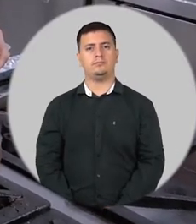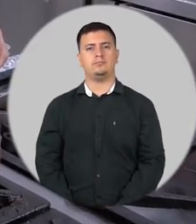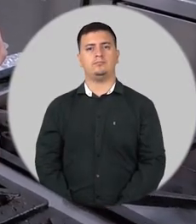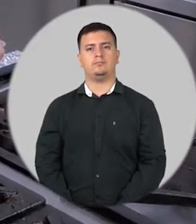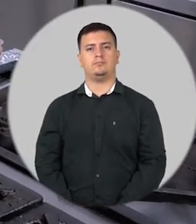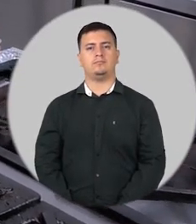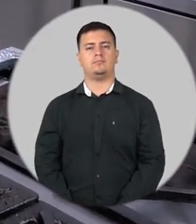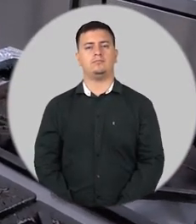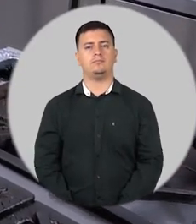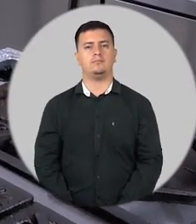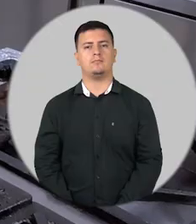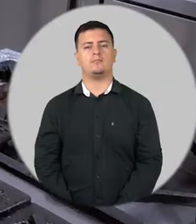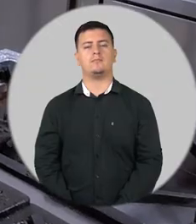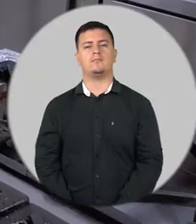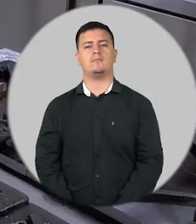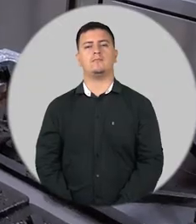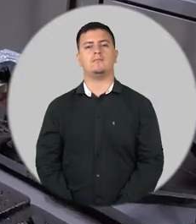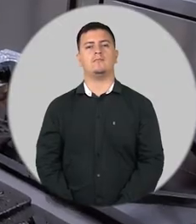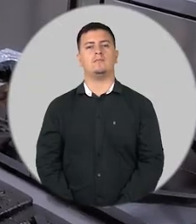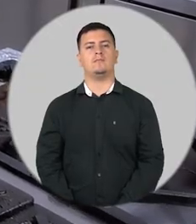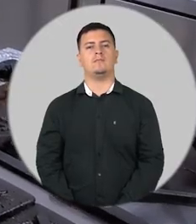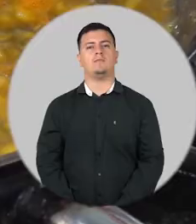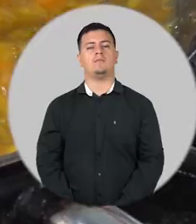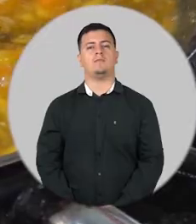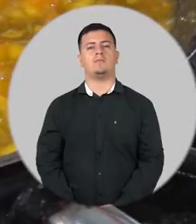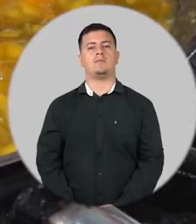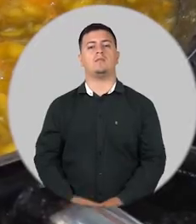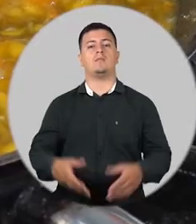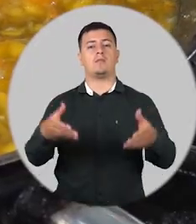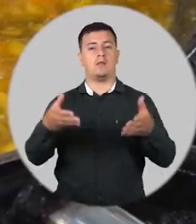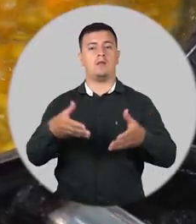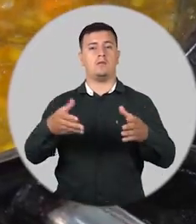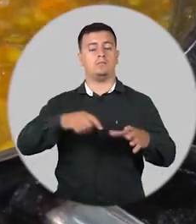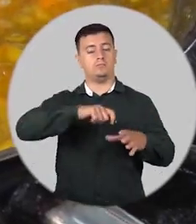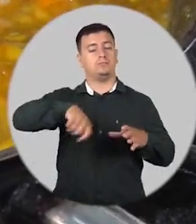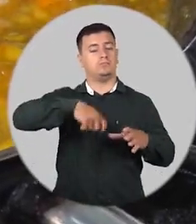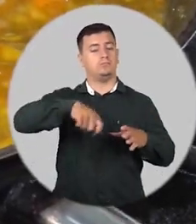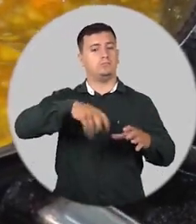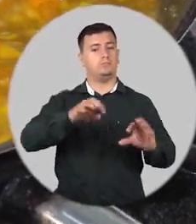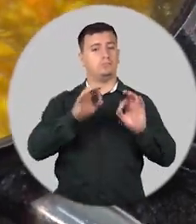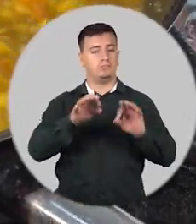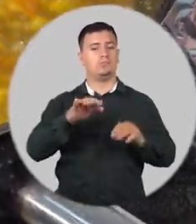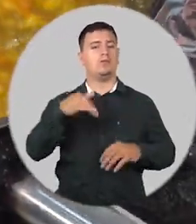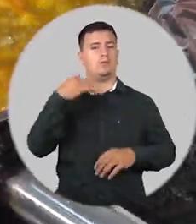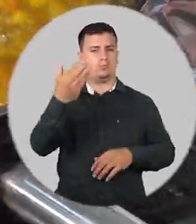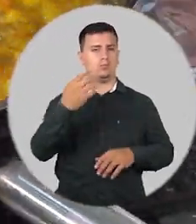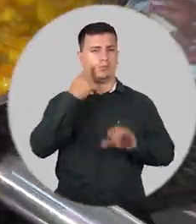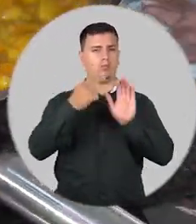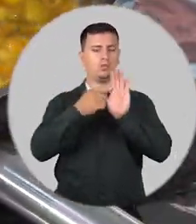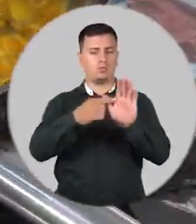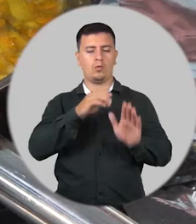vamos al siguiente paso, ya mostrándoles el resultado de esta cocción.